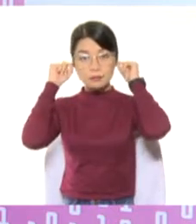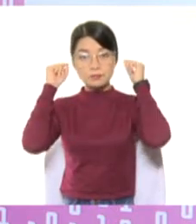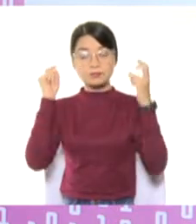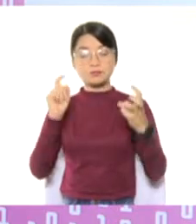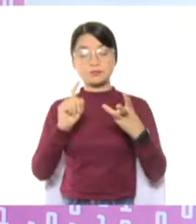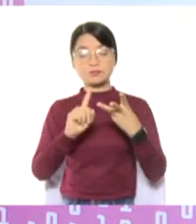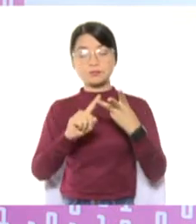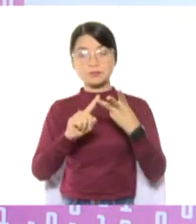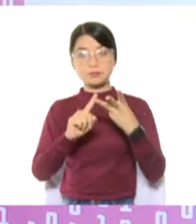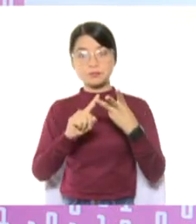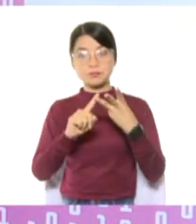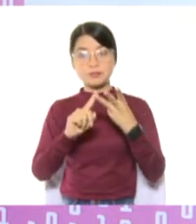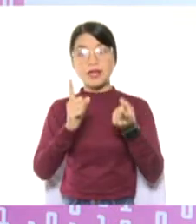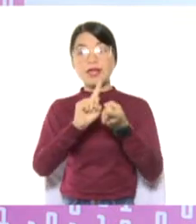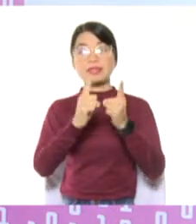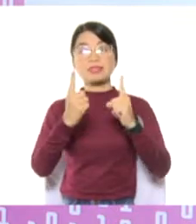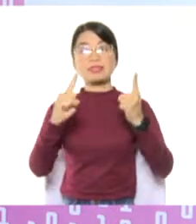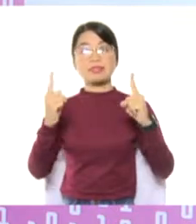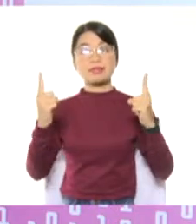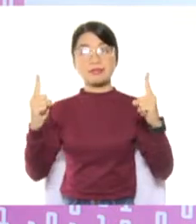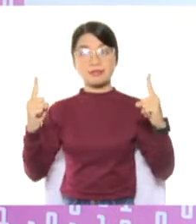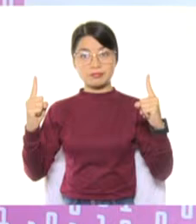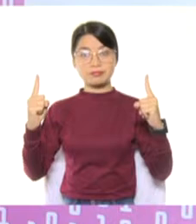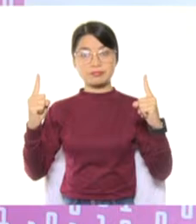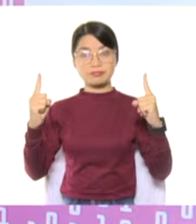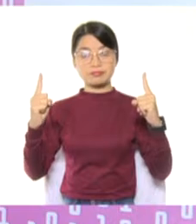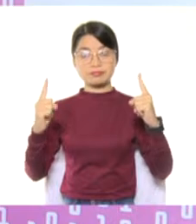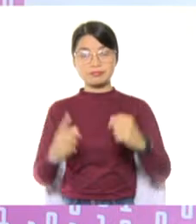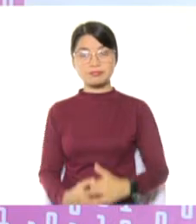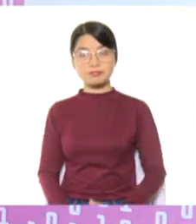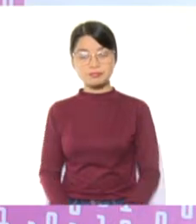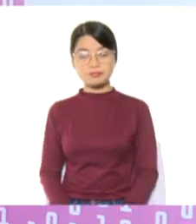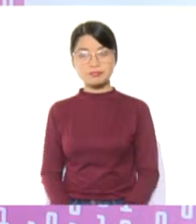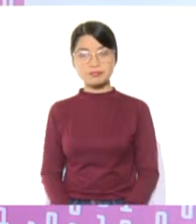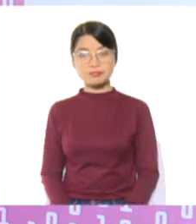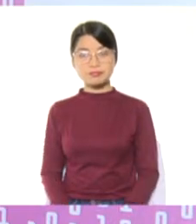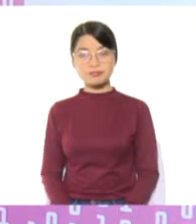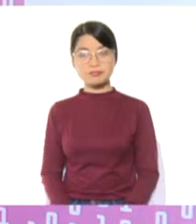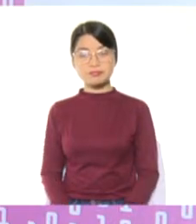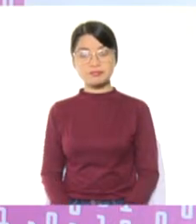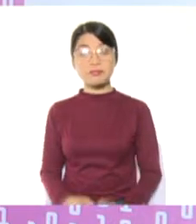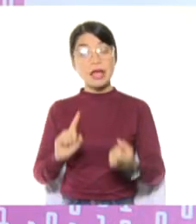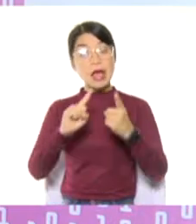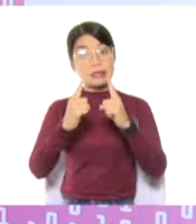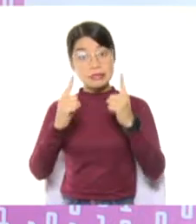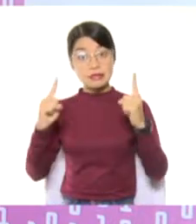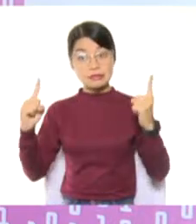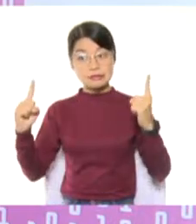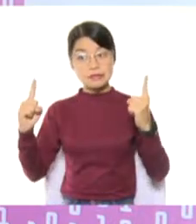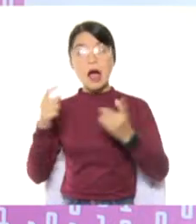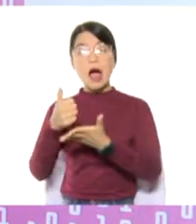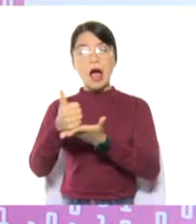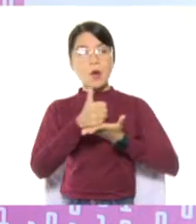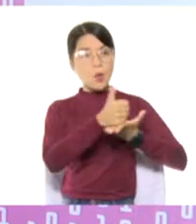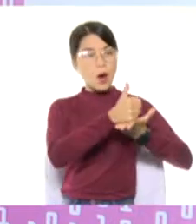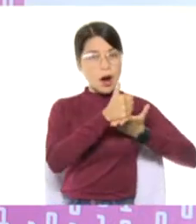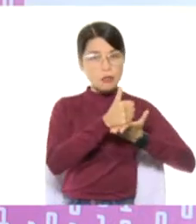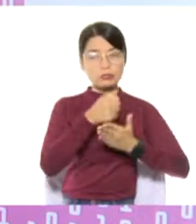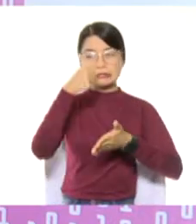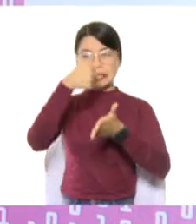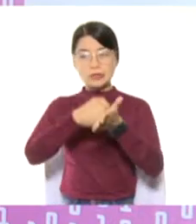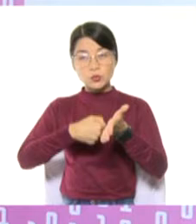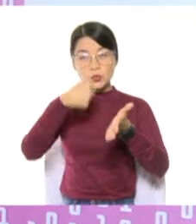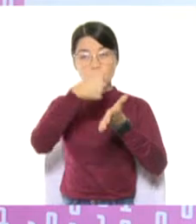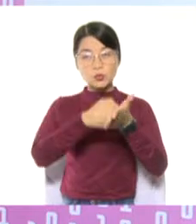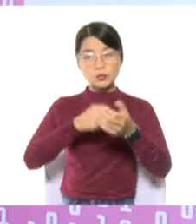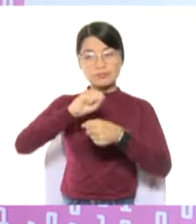y sobre todo mantener ese distanciamiento físico saludable. Un distanciamiento que nos ha beneficiado en esta lucha contra